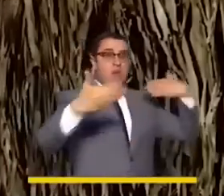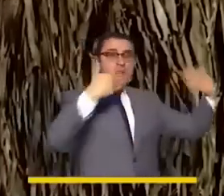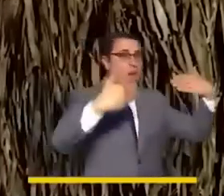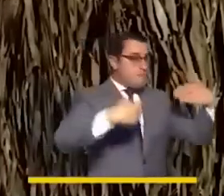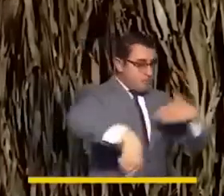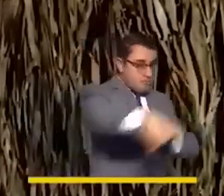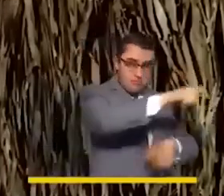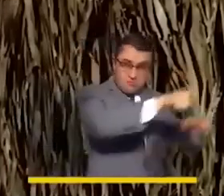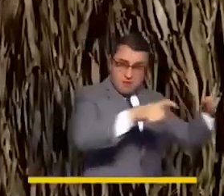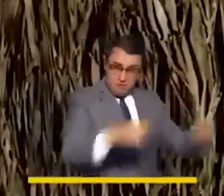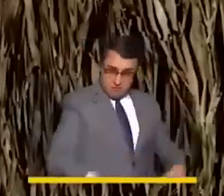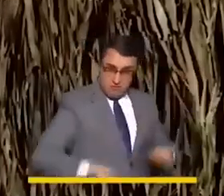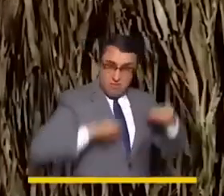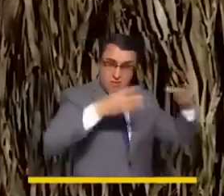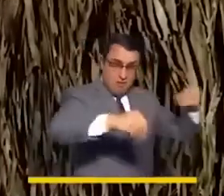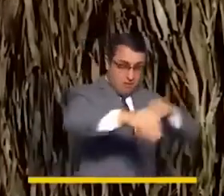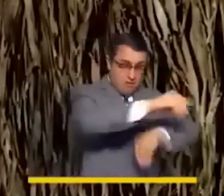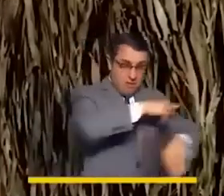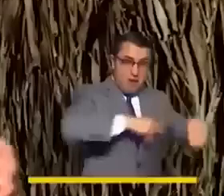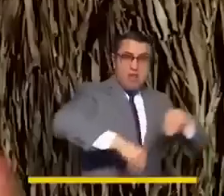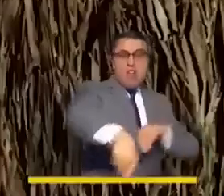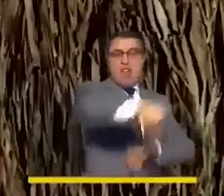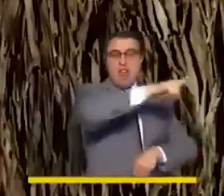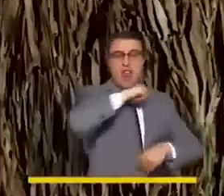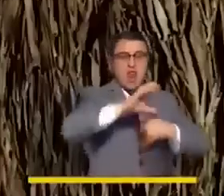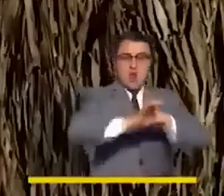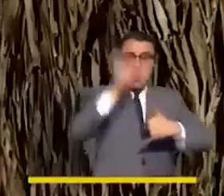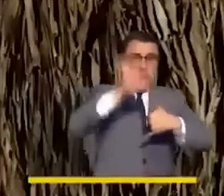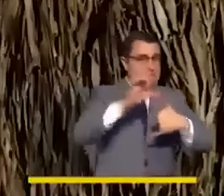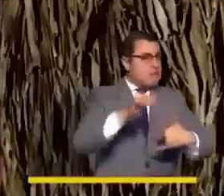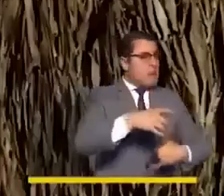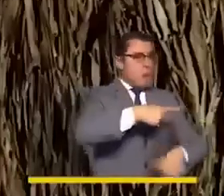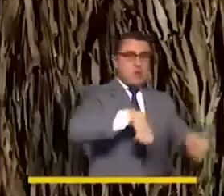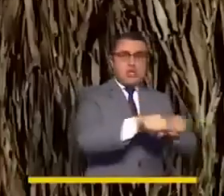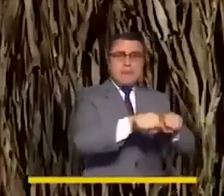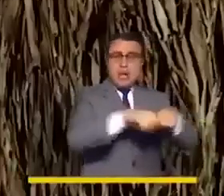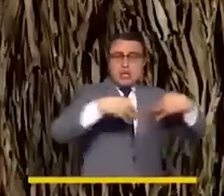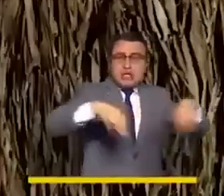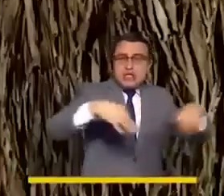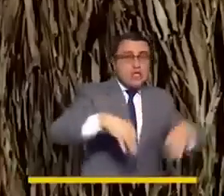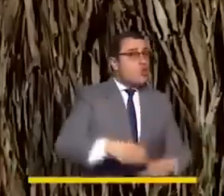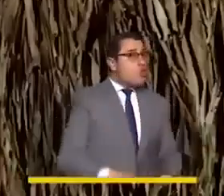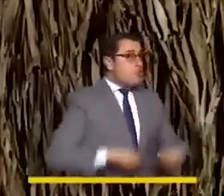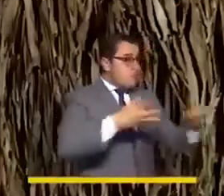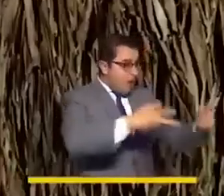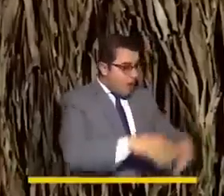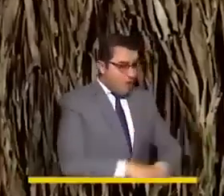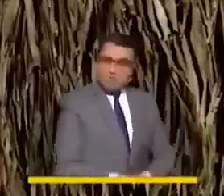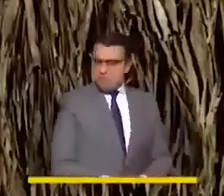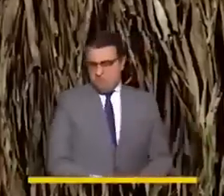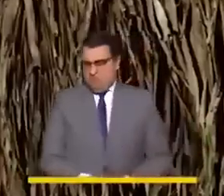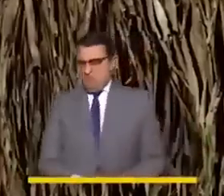esos campesinos de Alpargata, costeños y caribeños? A esas